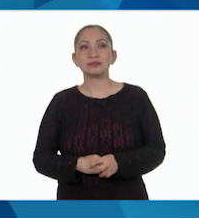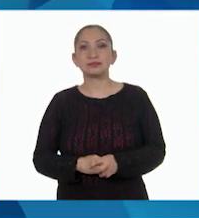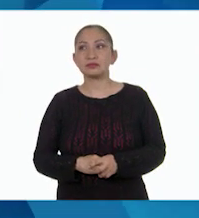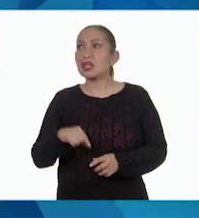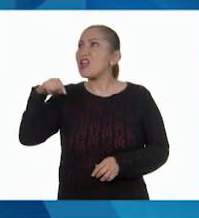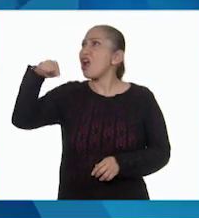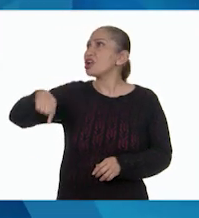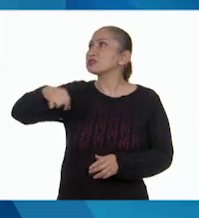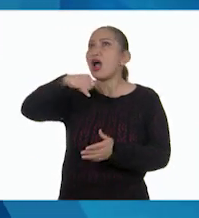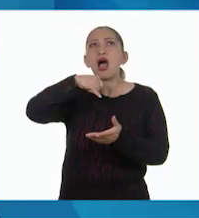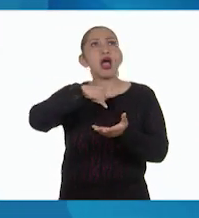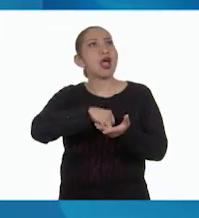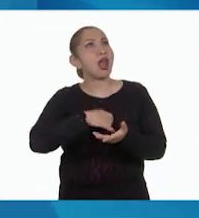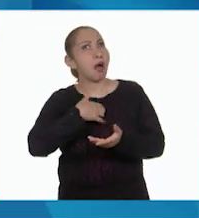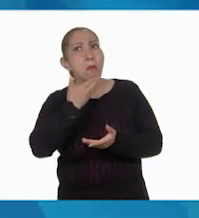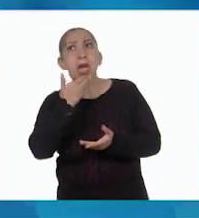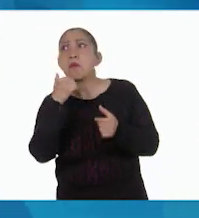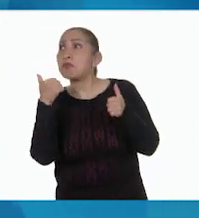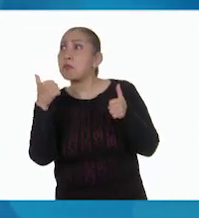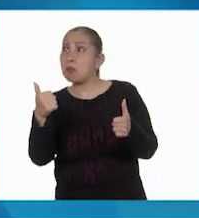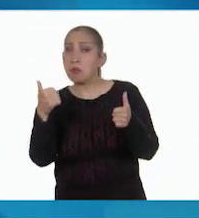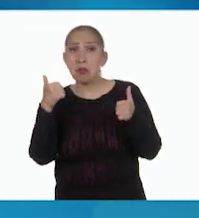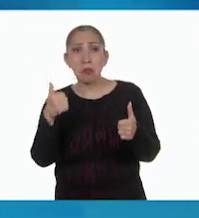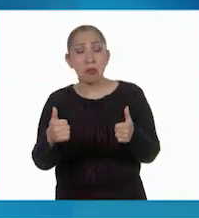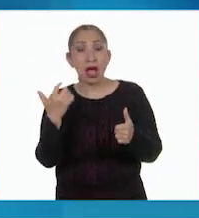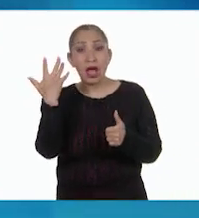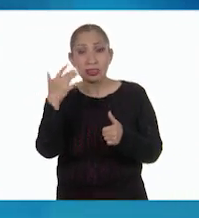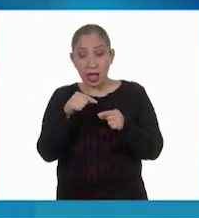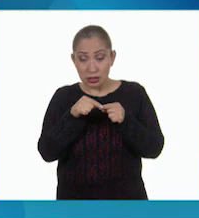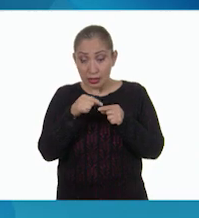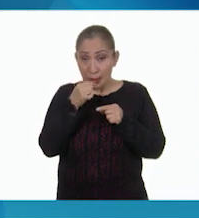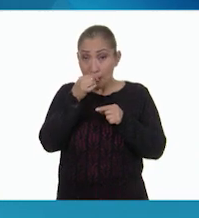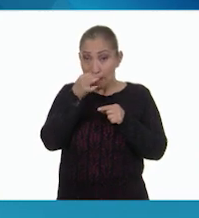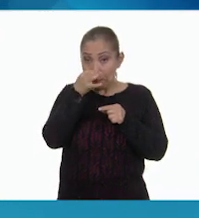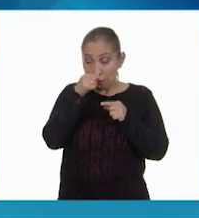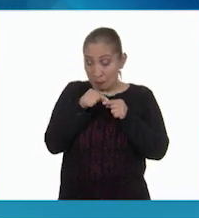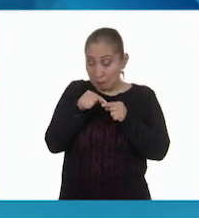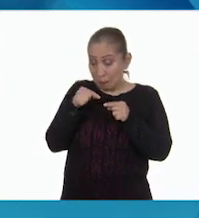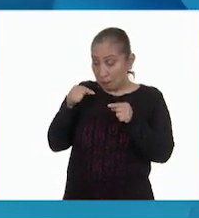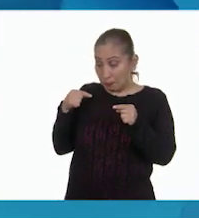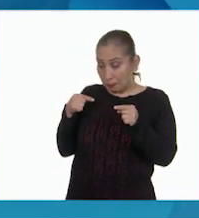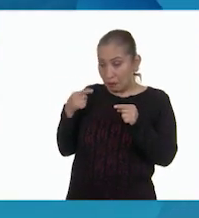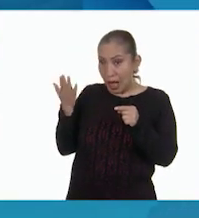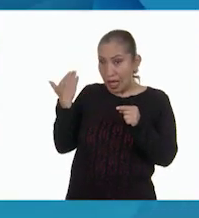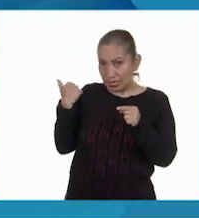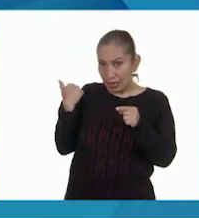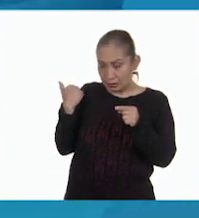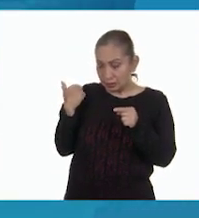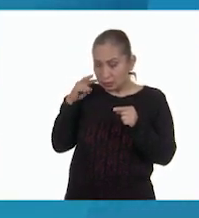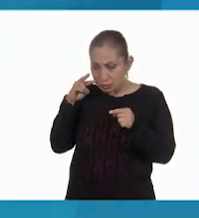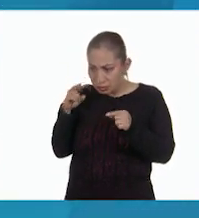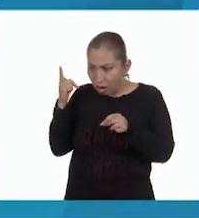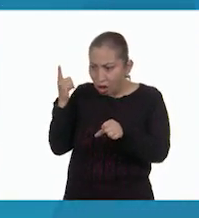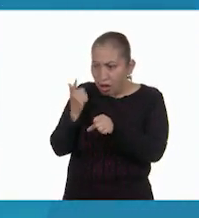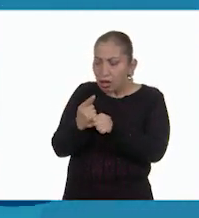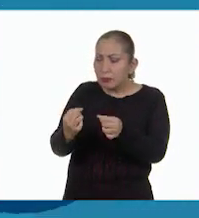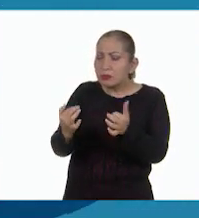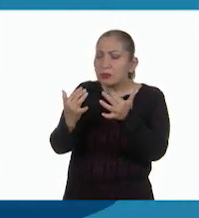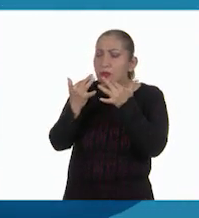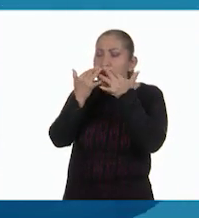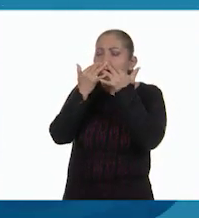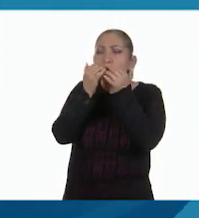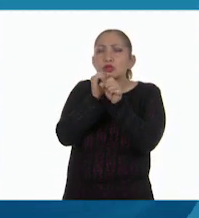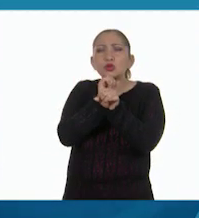Esta isla me parece muy buena, y 10 millas antes que lleguésemos a ella, percibía olores